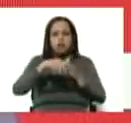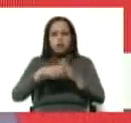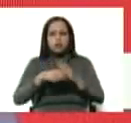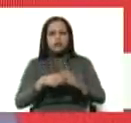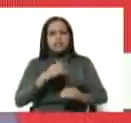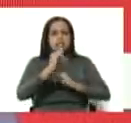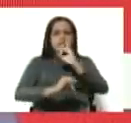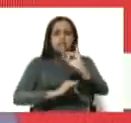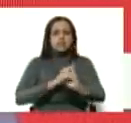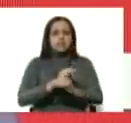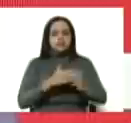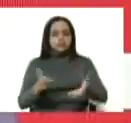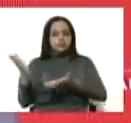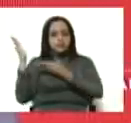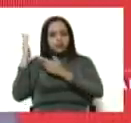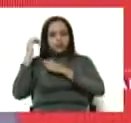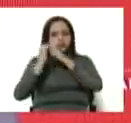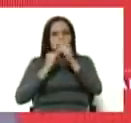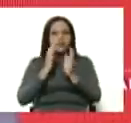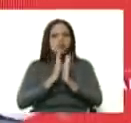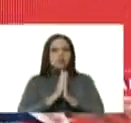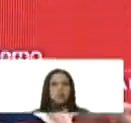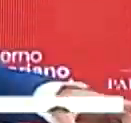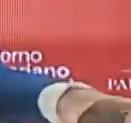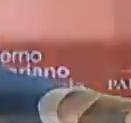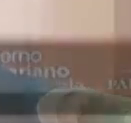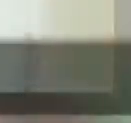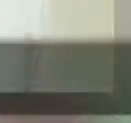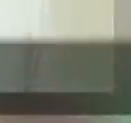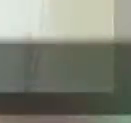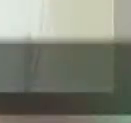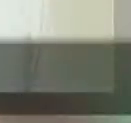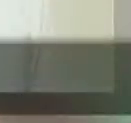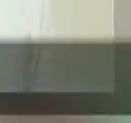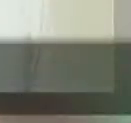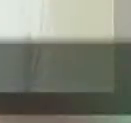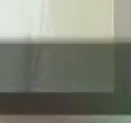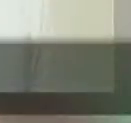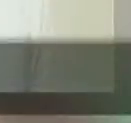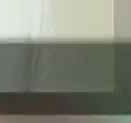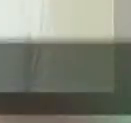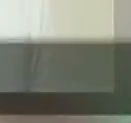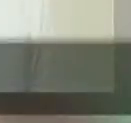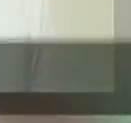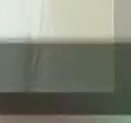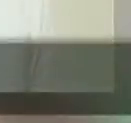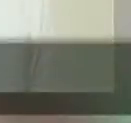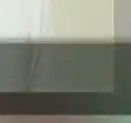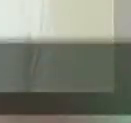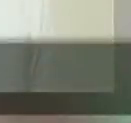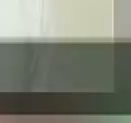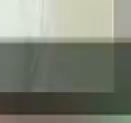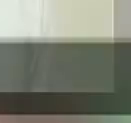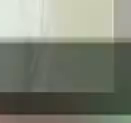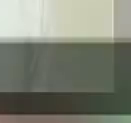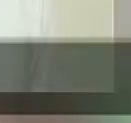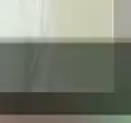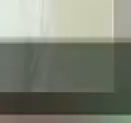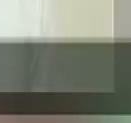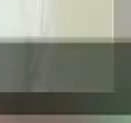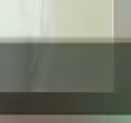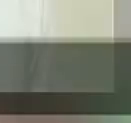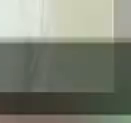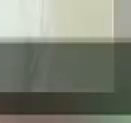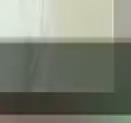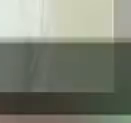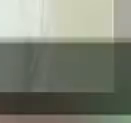transnacional. Adelante video, por favor. Epa, Manuel, es Vanessa, ¿qué tal? ¿Cómo estás? Mira, Isadora